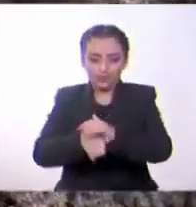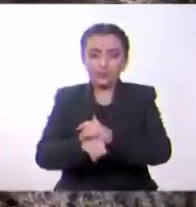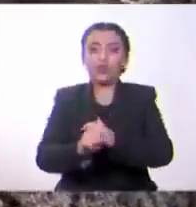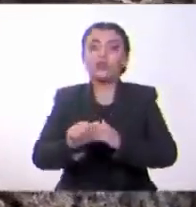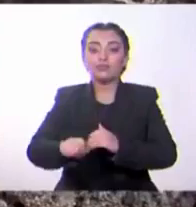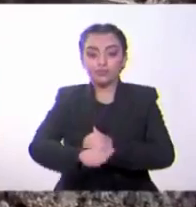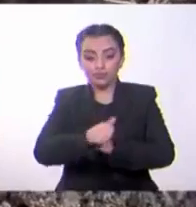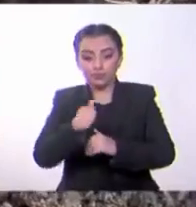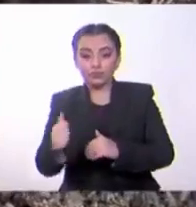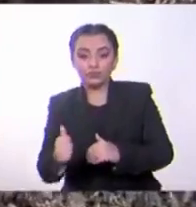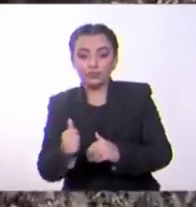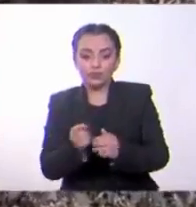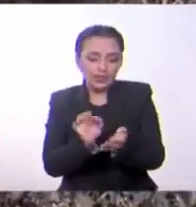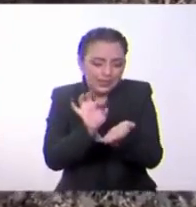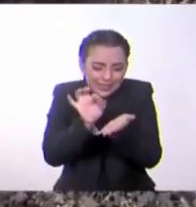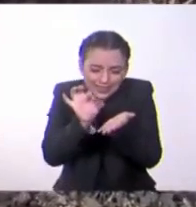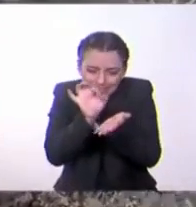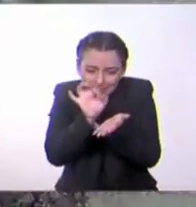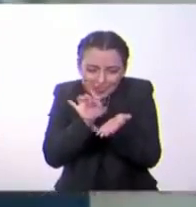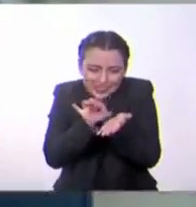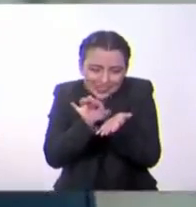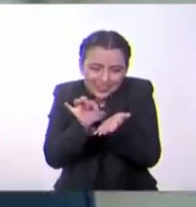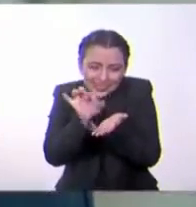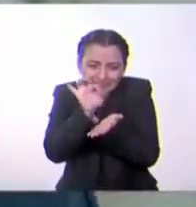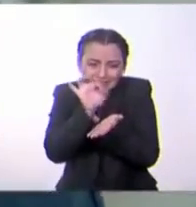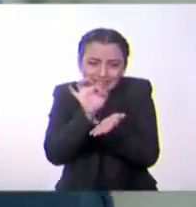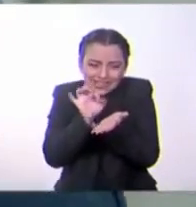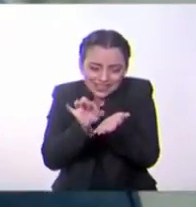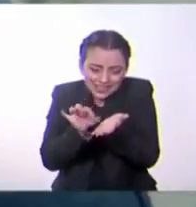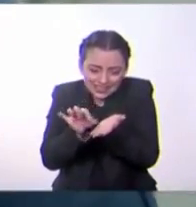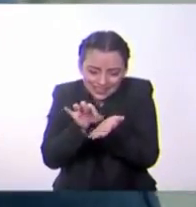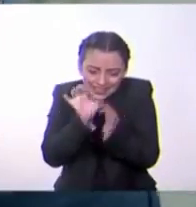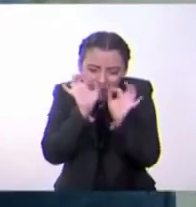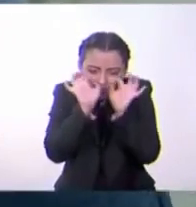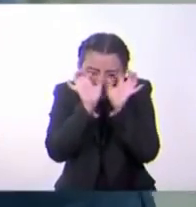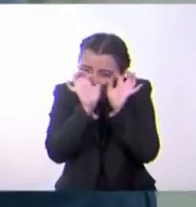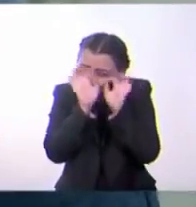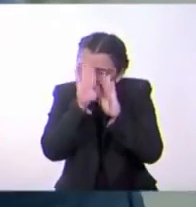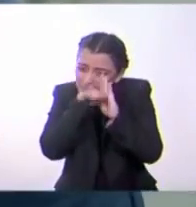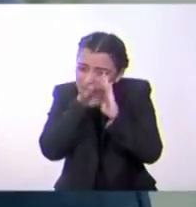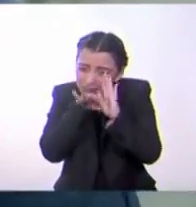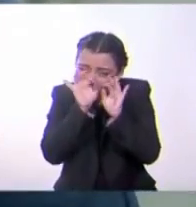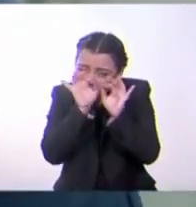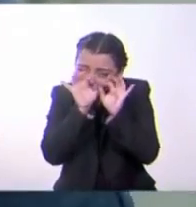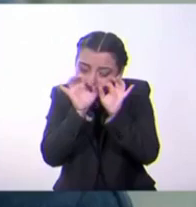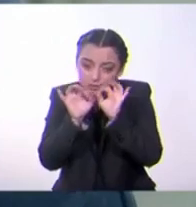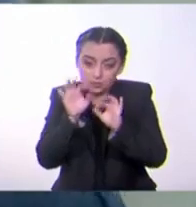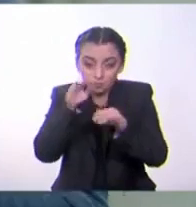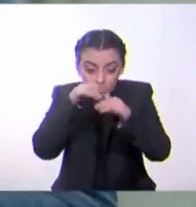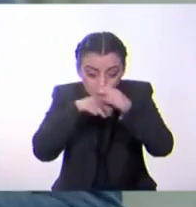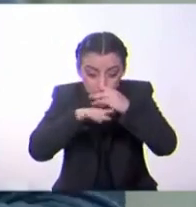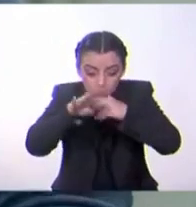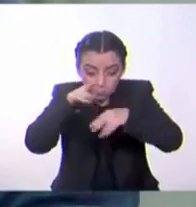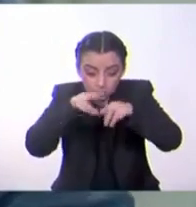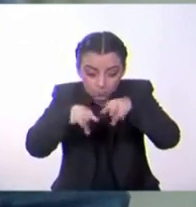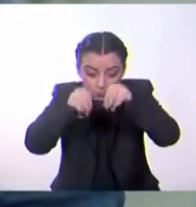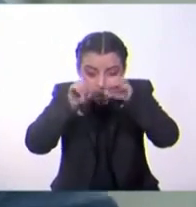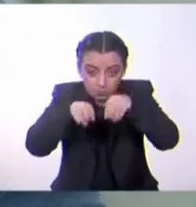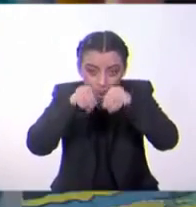también hay organismos muy pequeños, microorganismos, que están entre las capas del